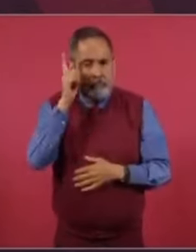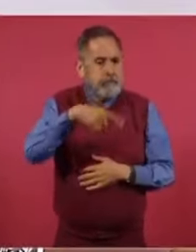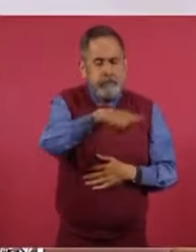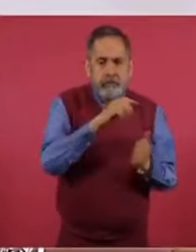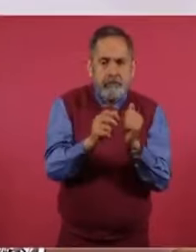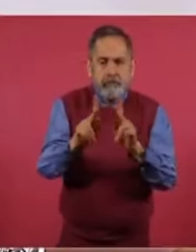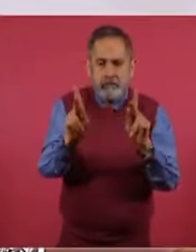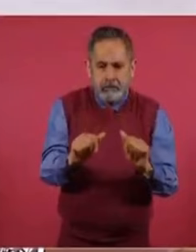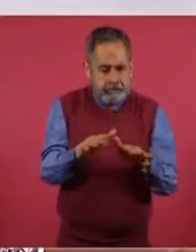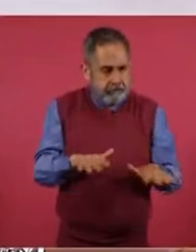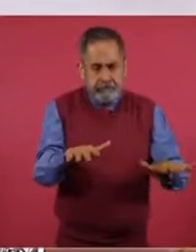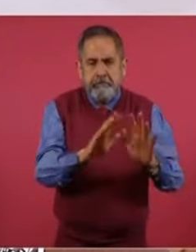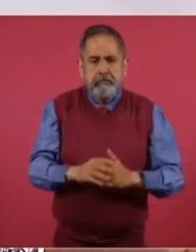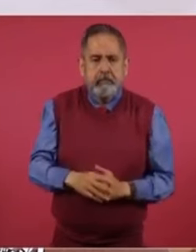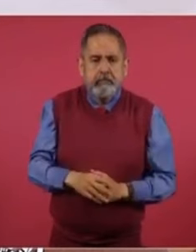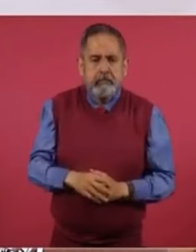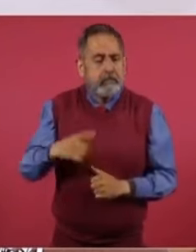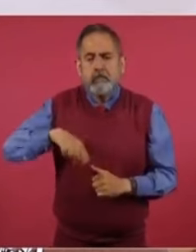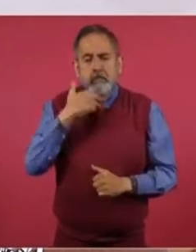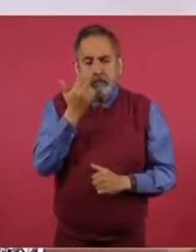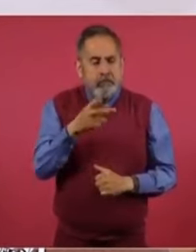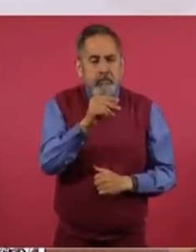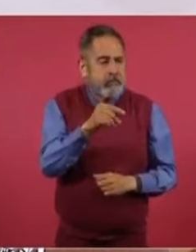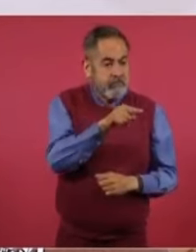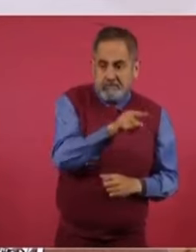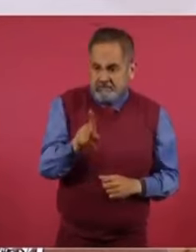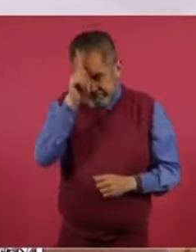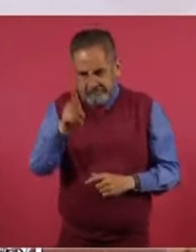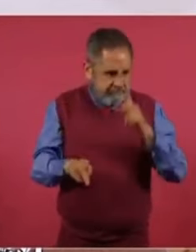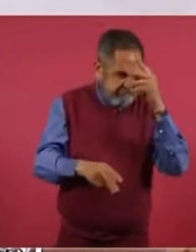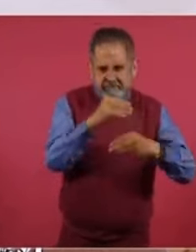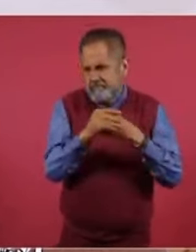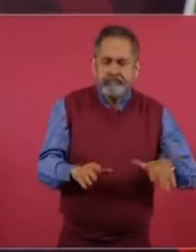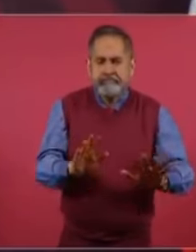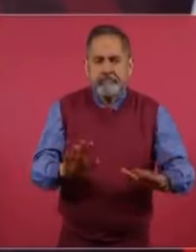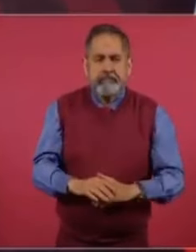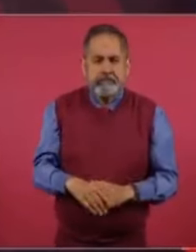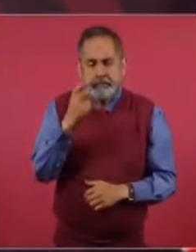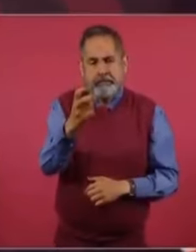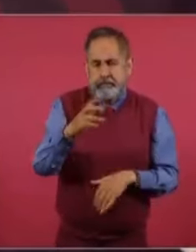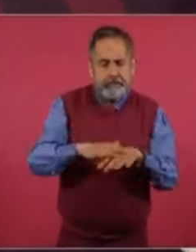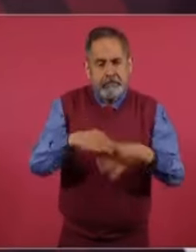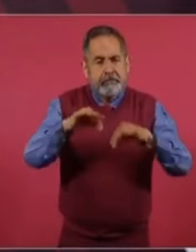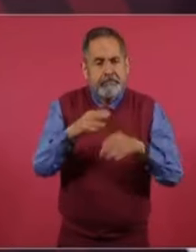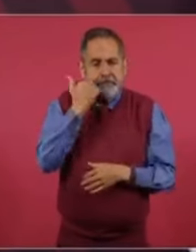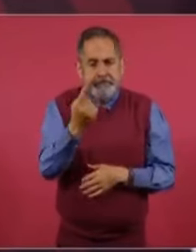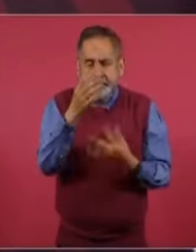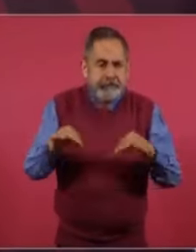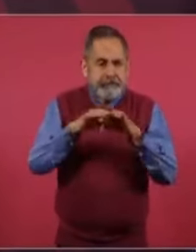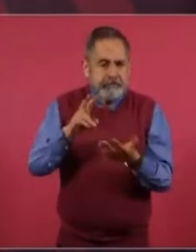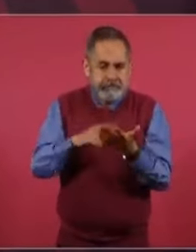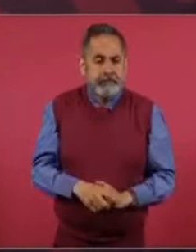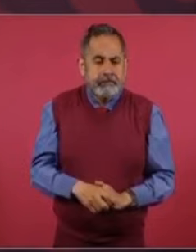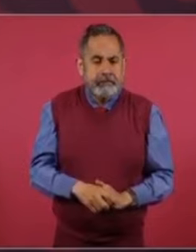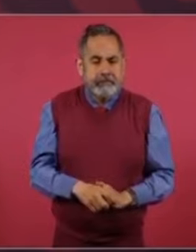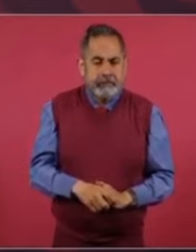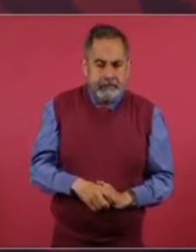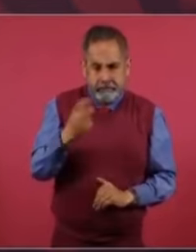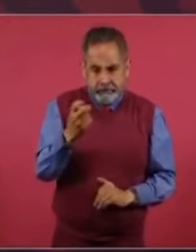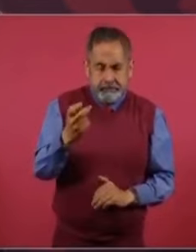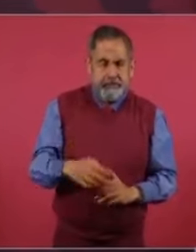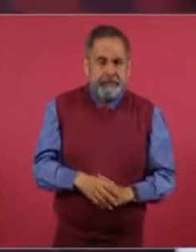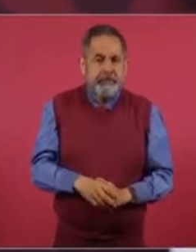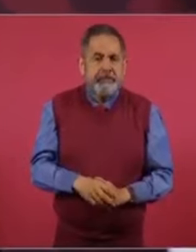haya paz. Nosotros lo que queremos es que no haya pérdidas de vidas humanas. Eso es lo que más nos interesa, nos importa. Y hasta